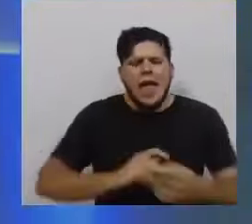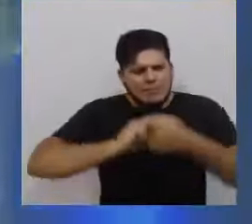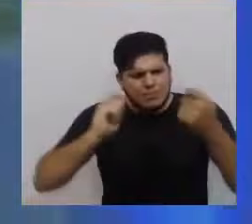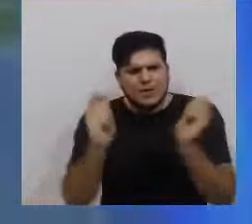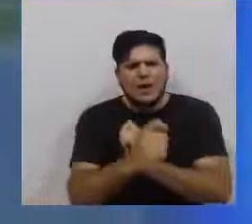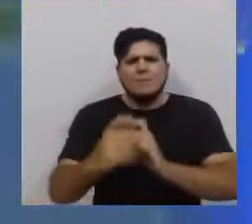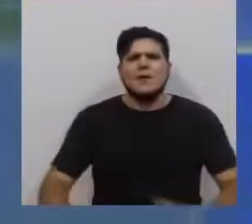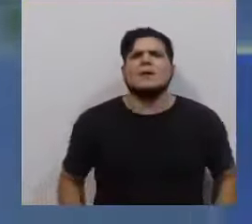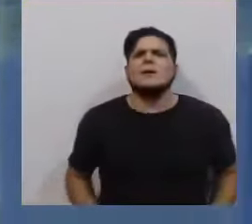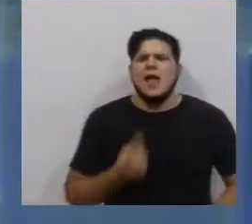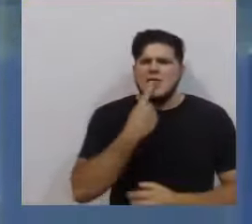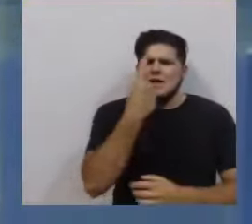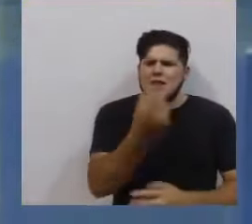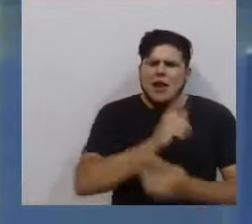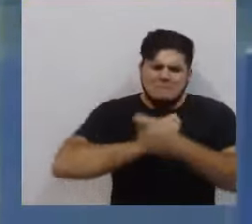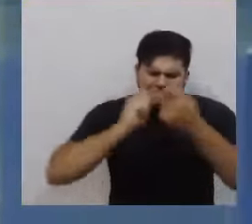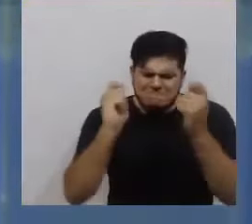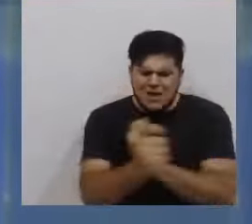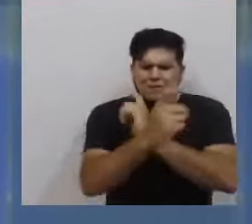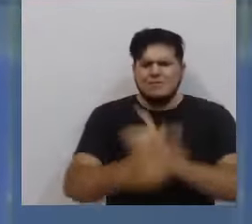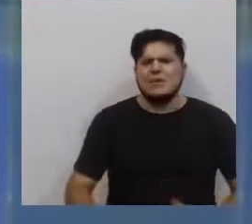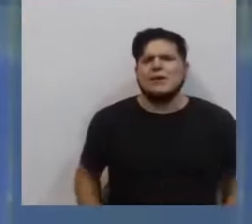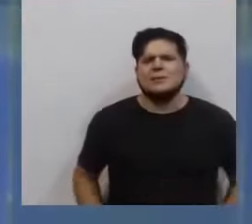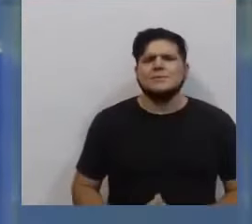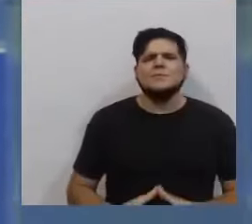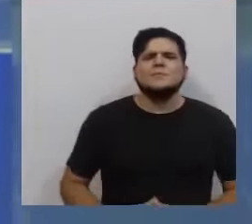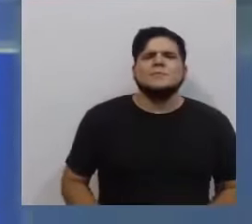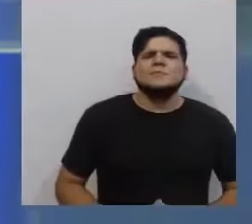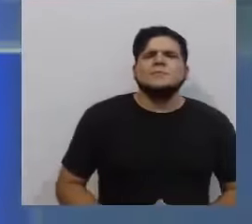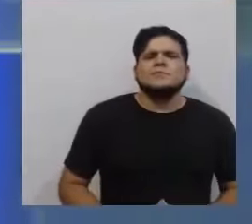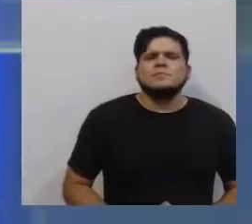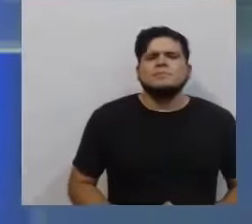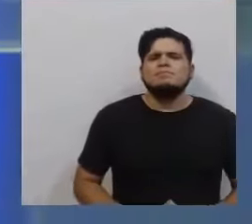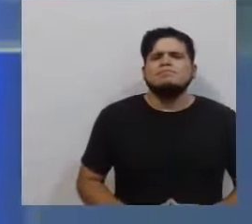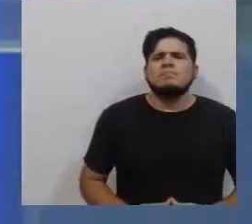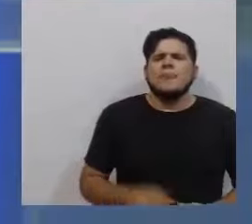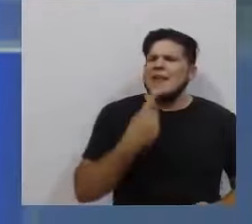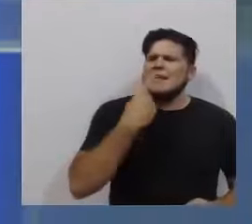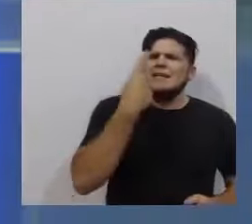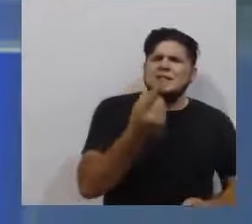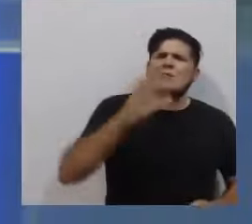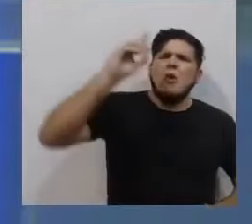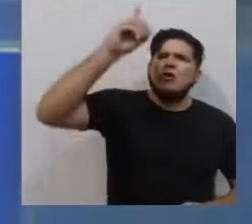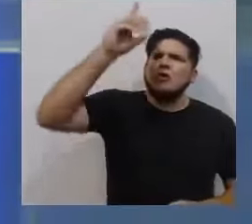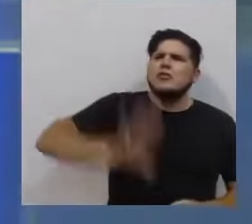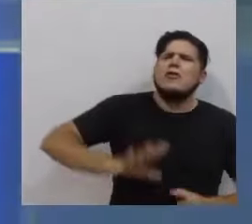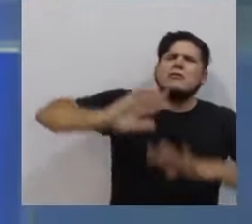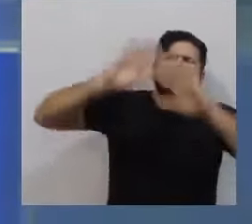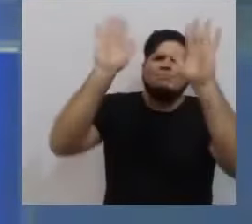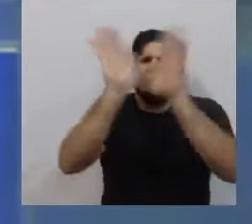con la palabra señor quien envía soltó el dios que hizo los cielos el dios que hizo la tierra